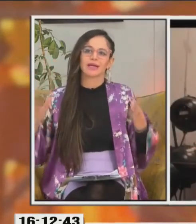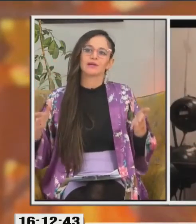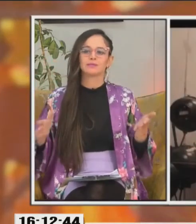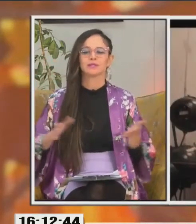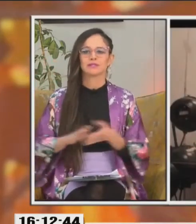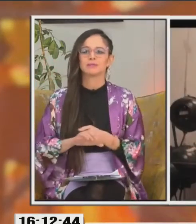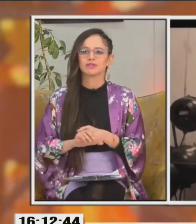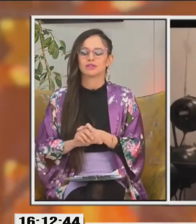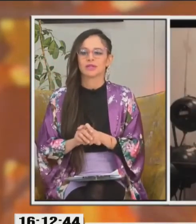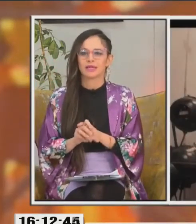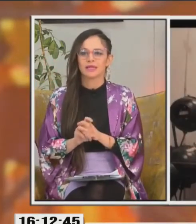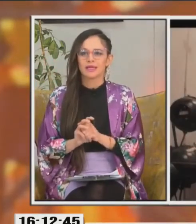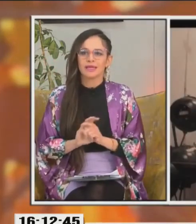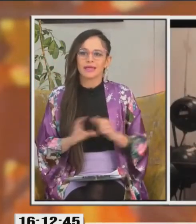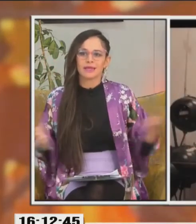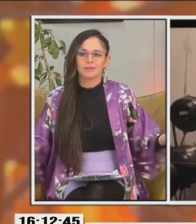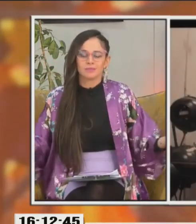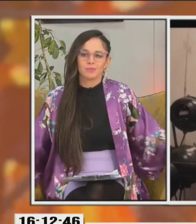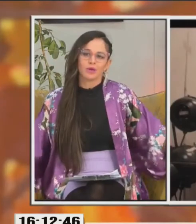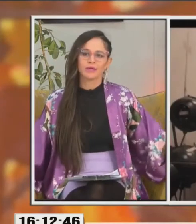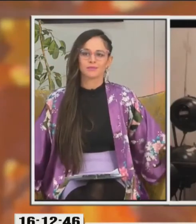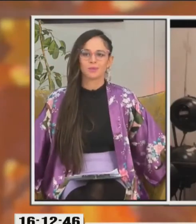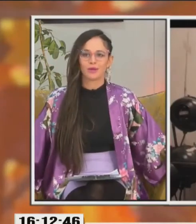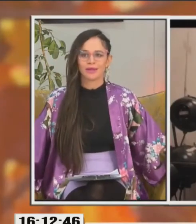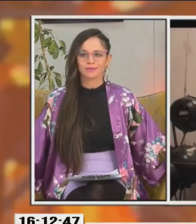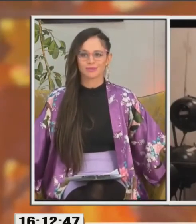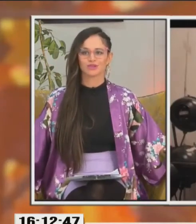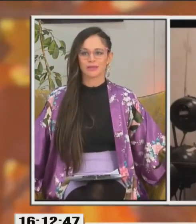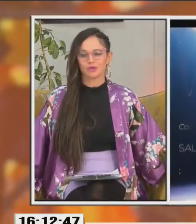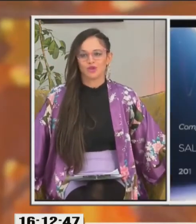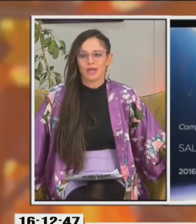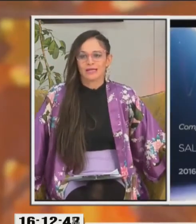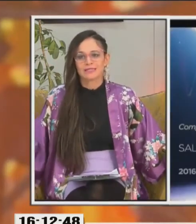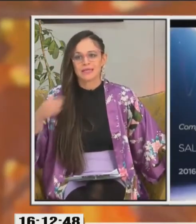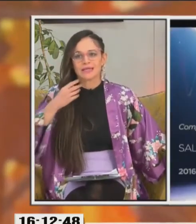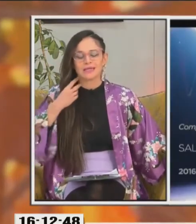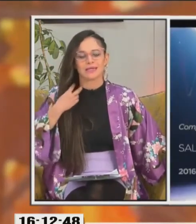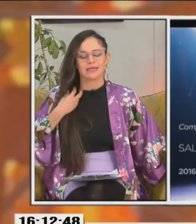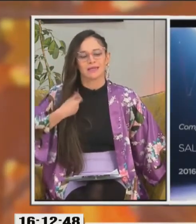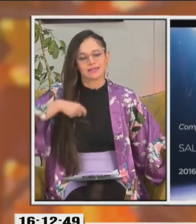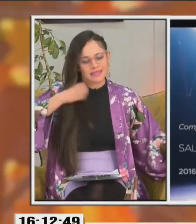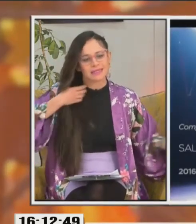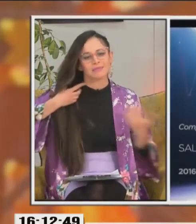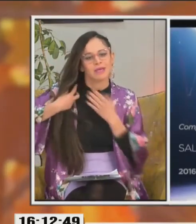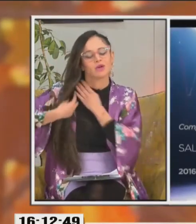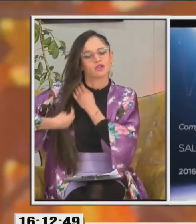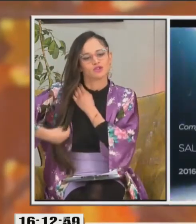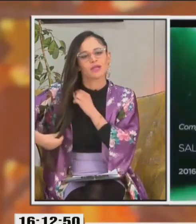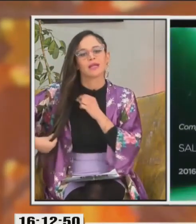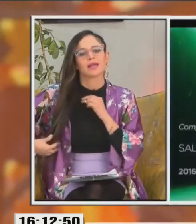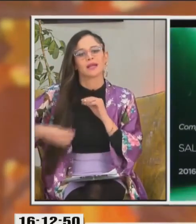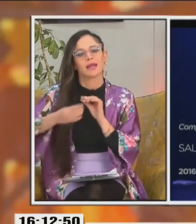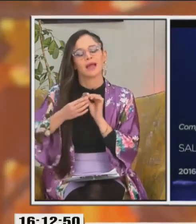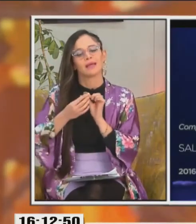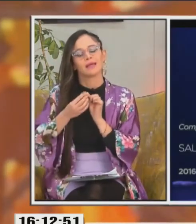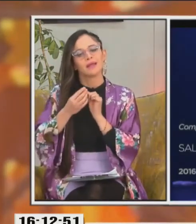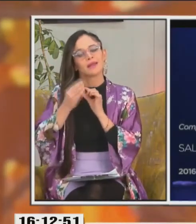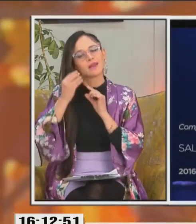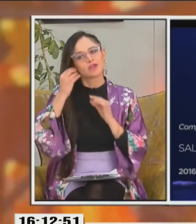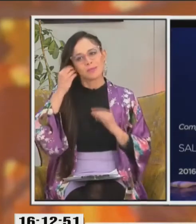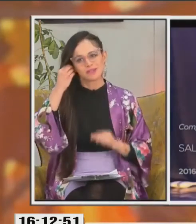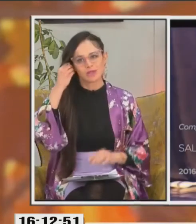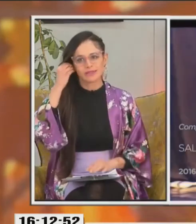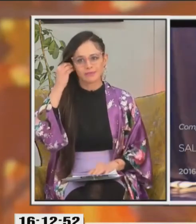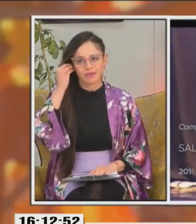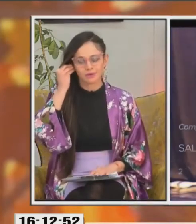carrera, como decimos, sino que poder, no sé, emocionarse y desear también conocer la realidad y de